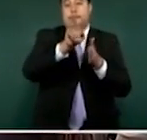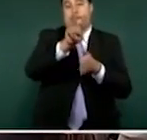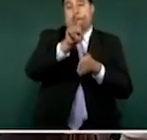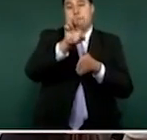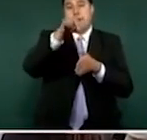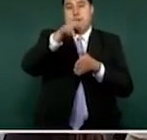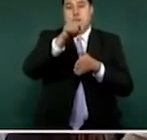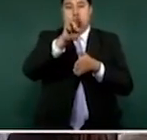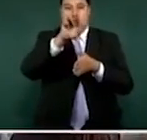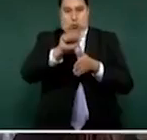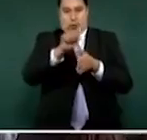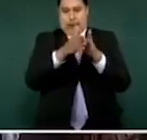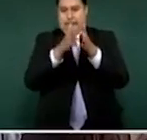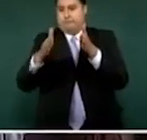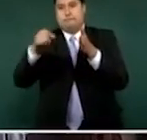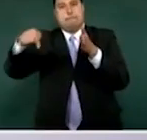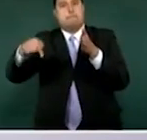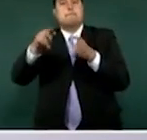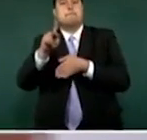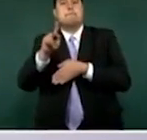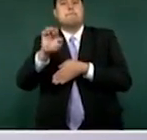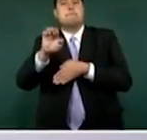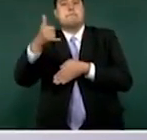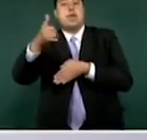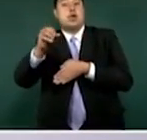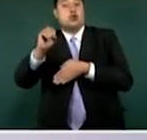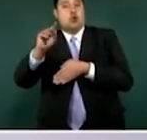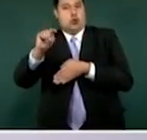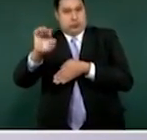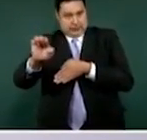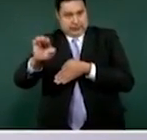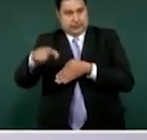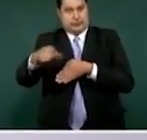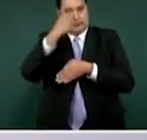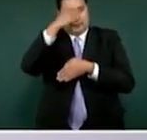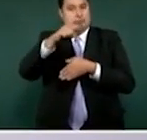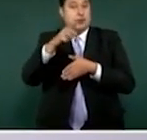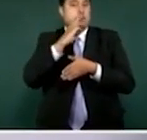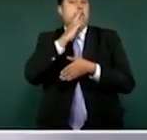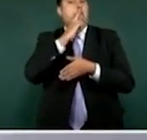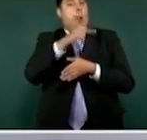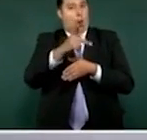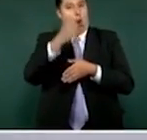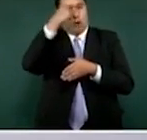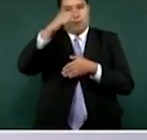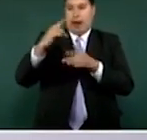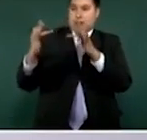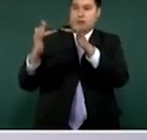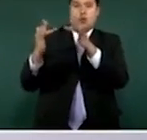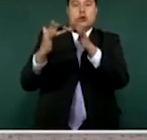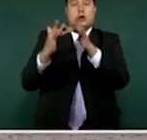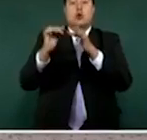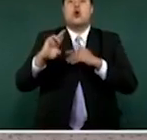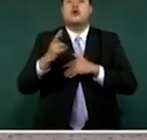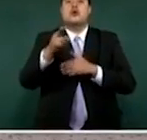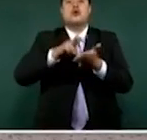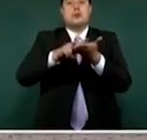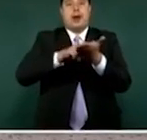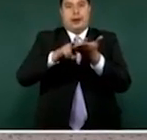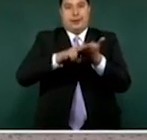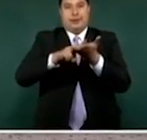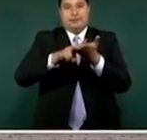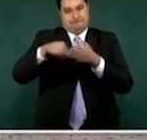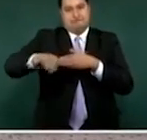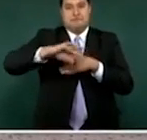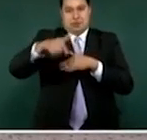Peyote y que va a beneficiar para poderse conectar con la carretera Río Verde. Para la zona